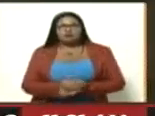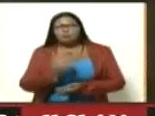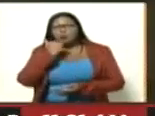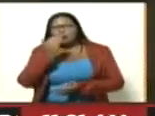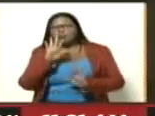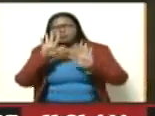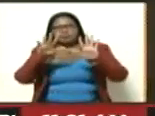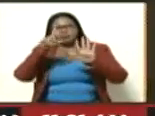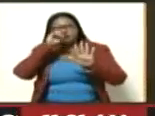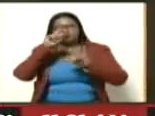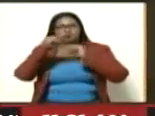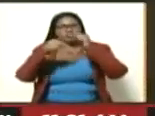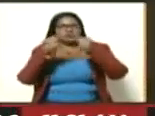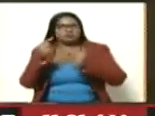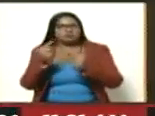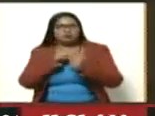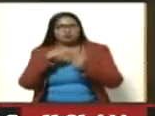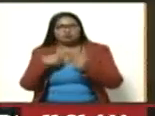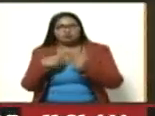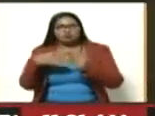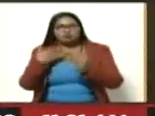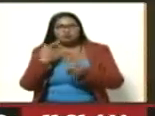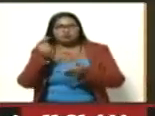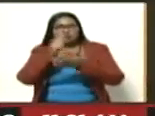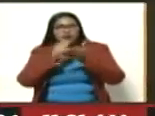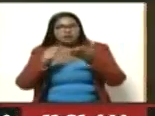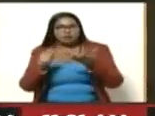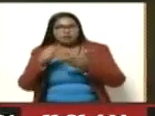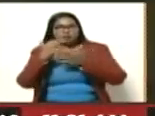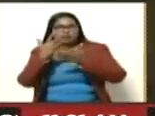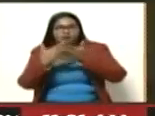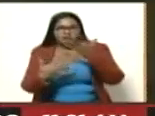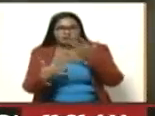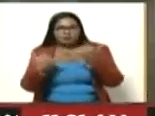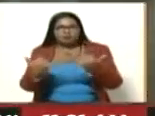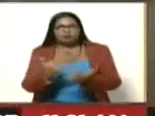10 años después podemos escribir este relato